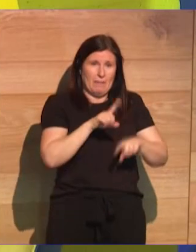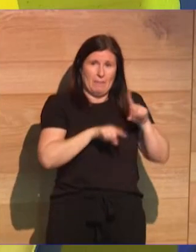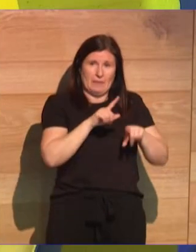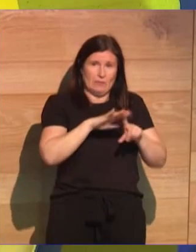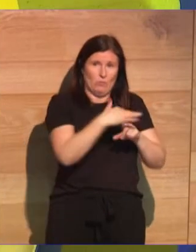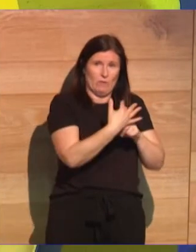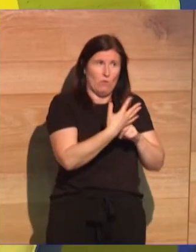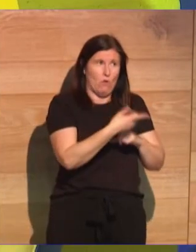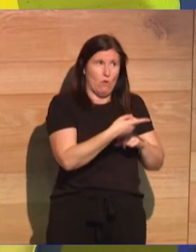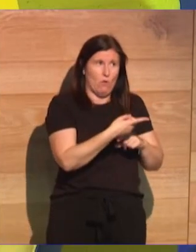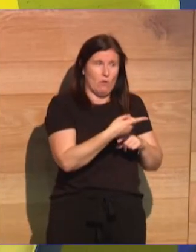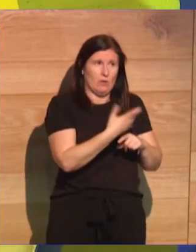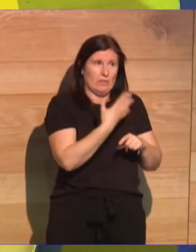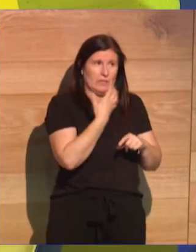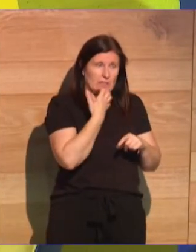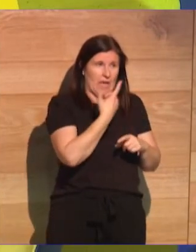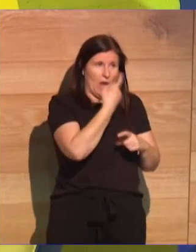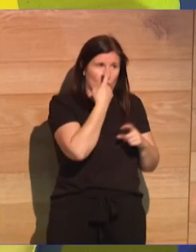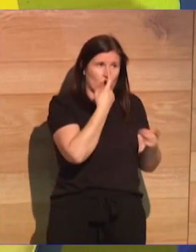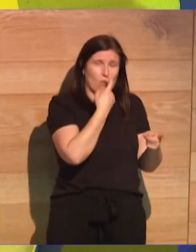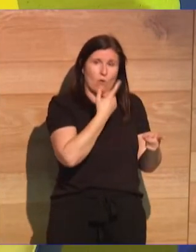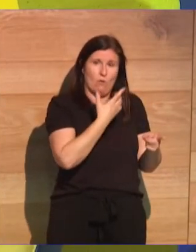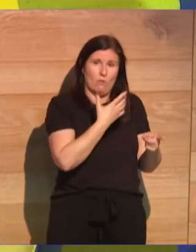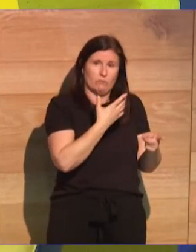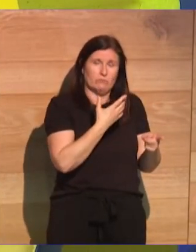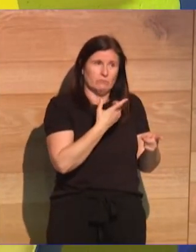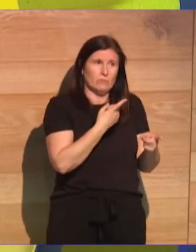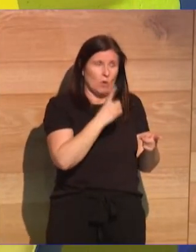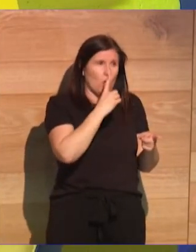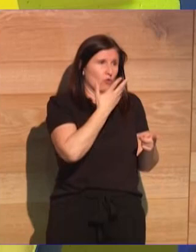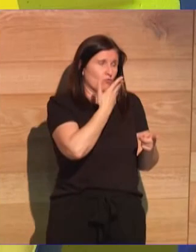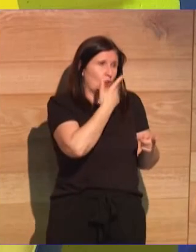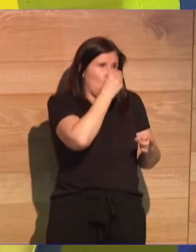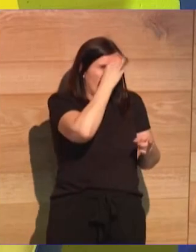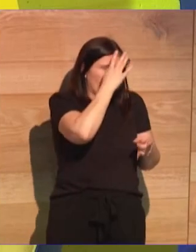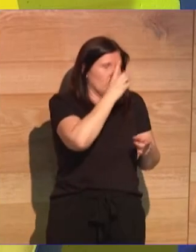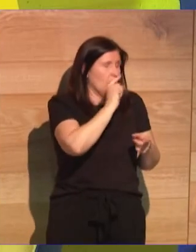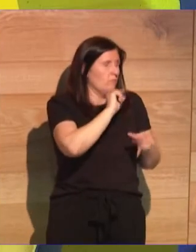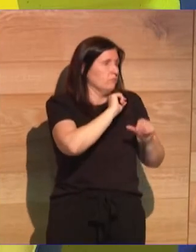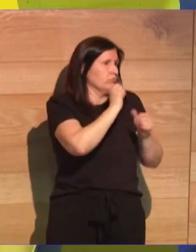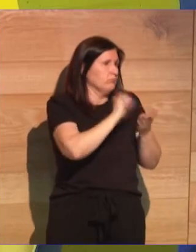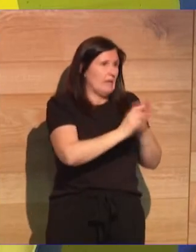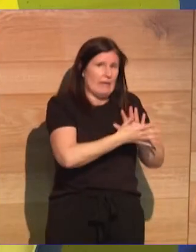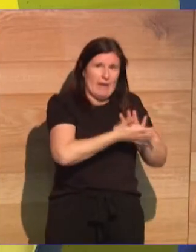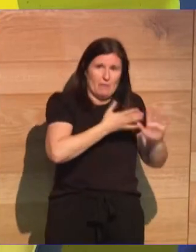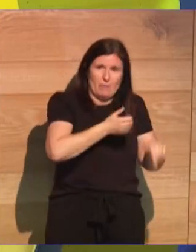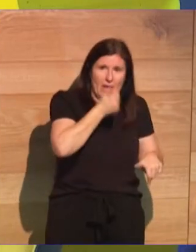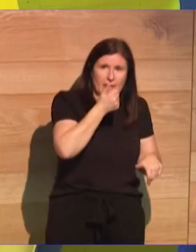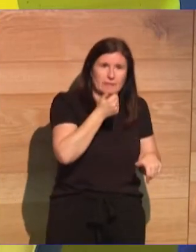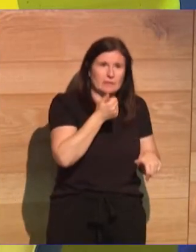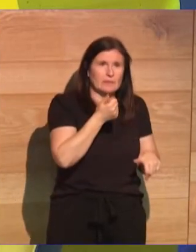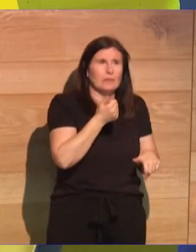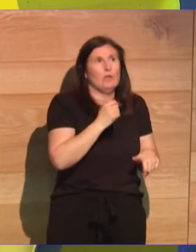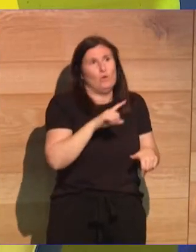están beneficiando que el alumno pueda incorporar los conocimientos de una forma más rápida y luego está en la